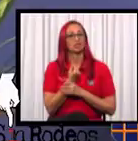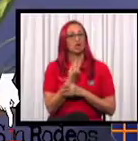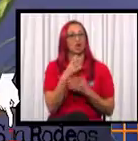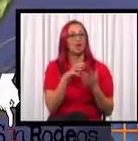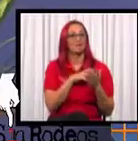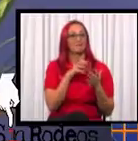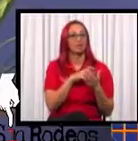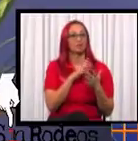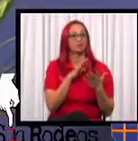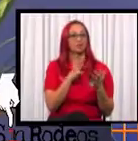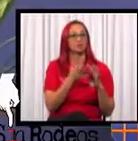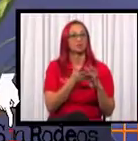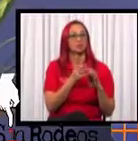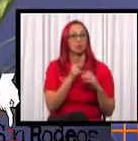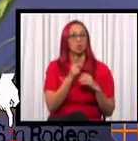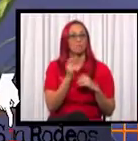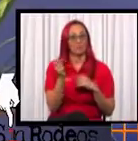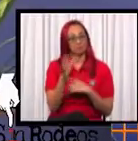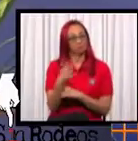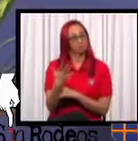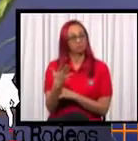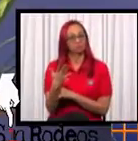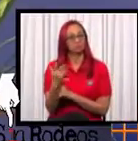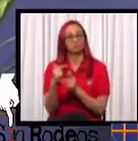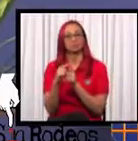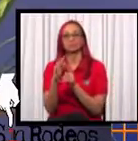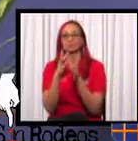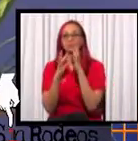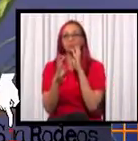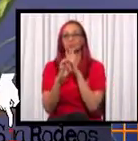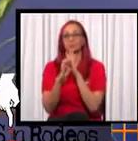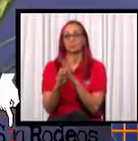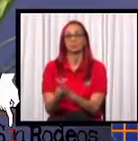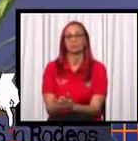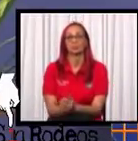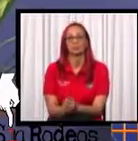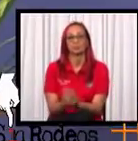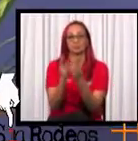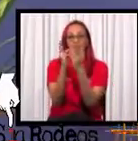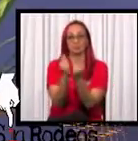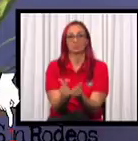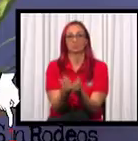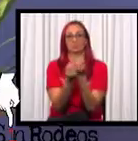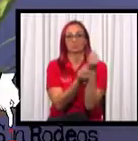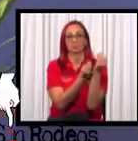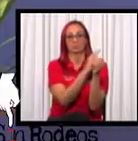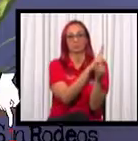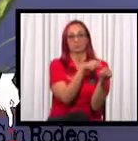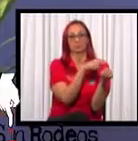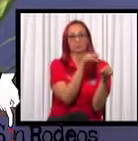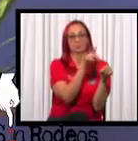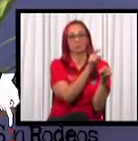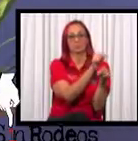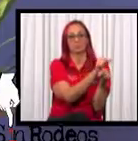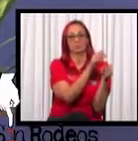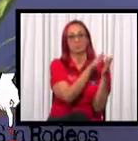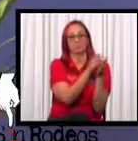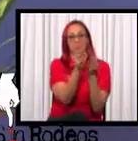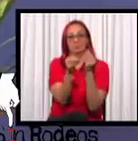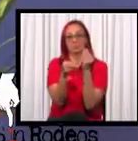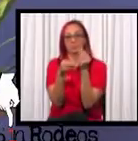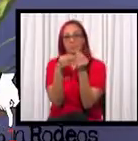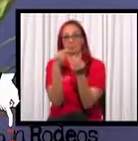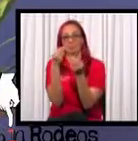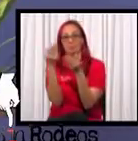un mix. Lo que estamos hablando es que se cuantifica la producción nacional a un precio y la